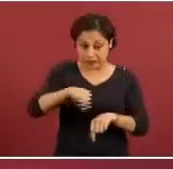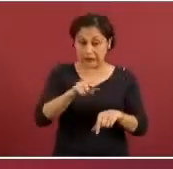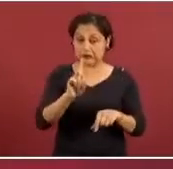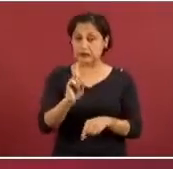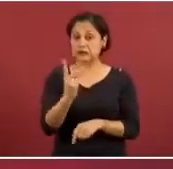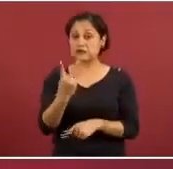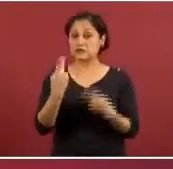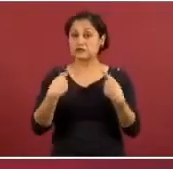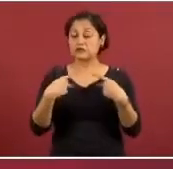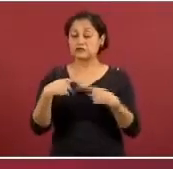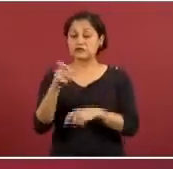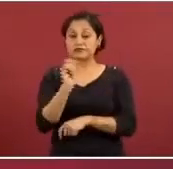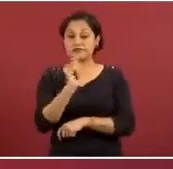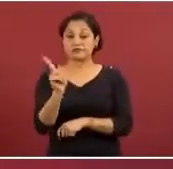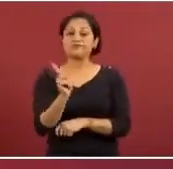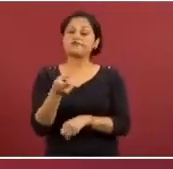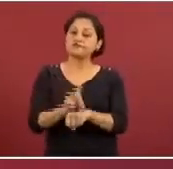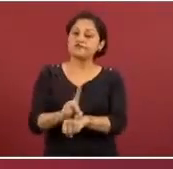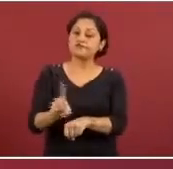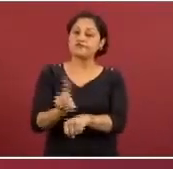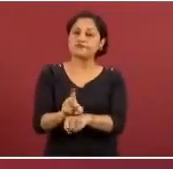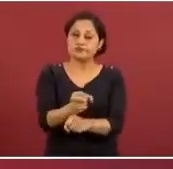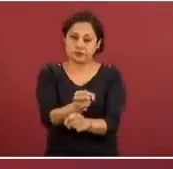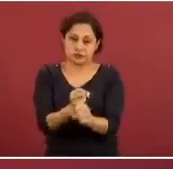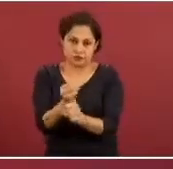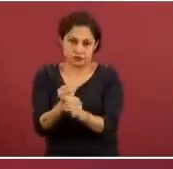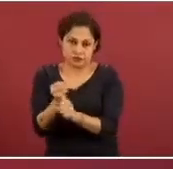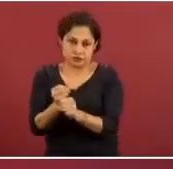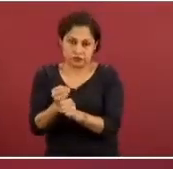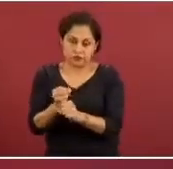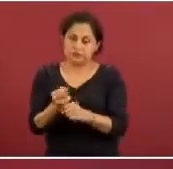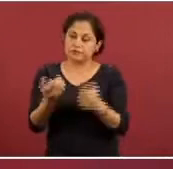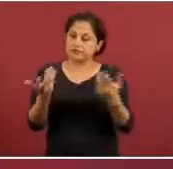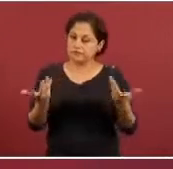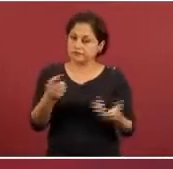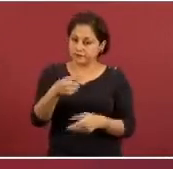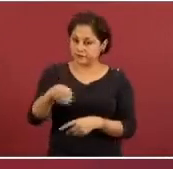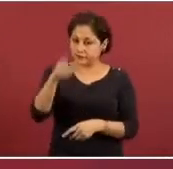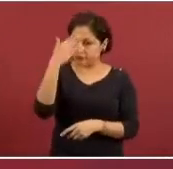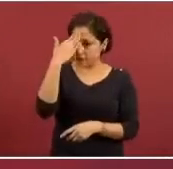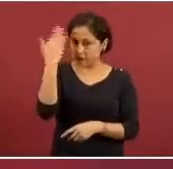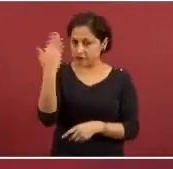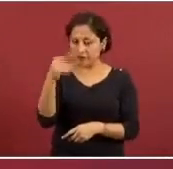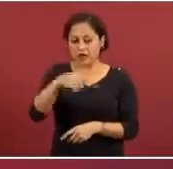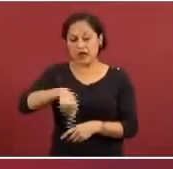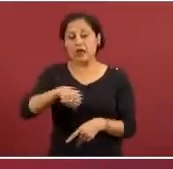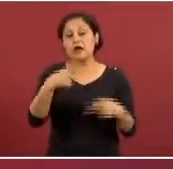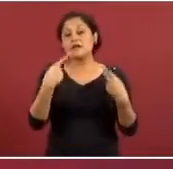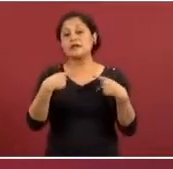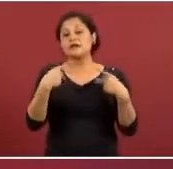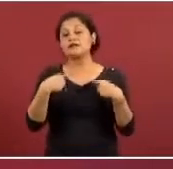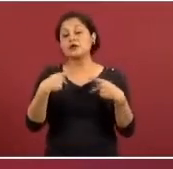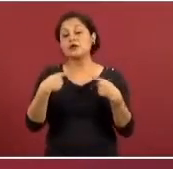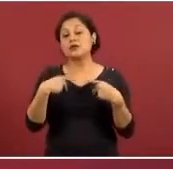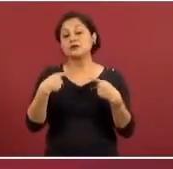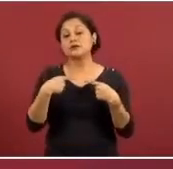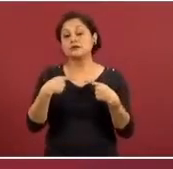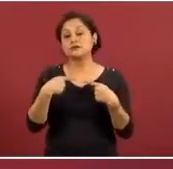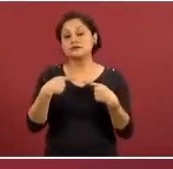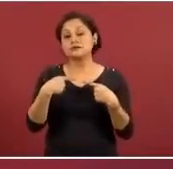reconocer como todos su amplio trabajo. Este nivel